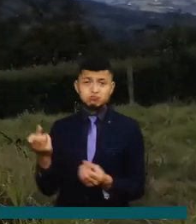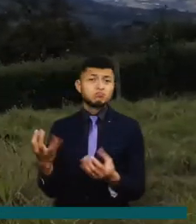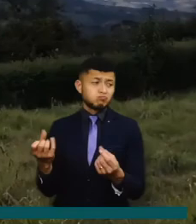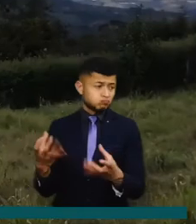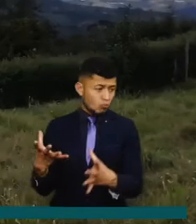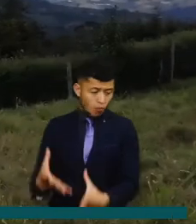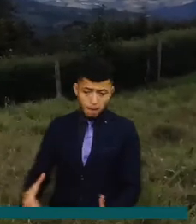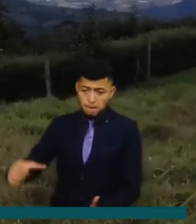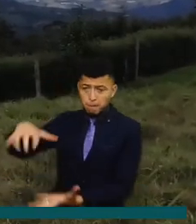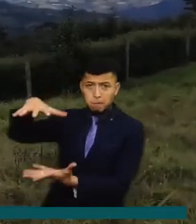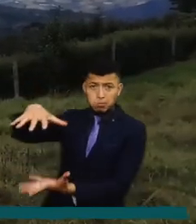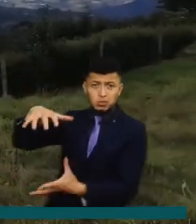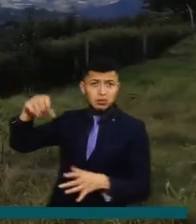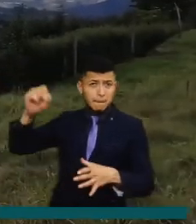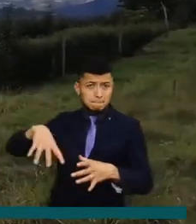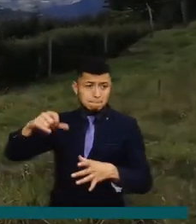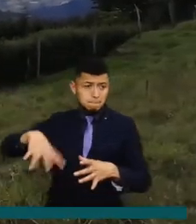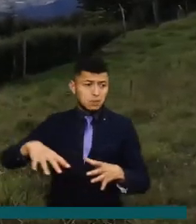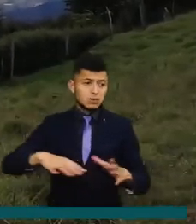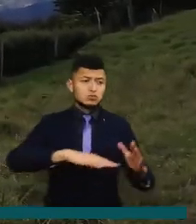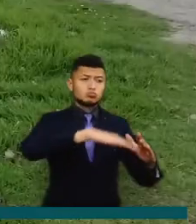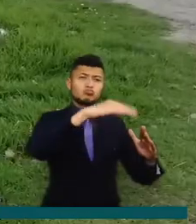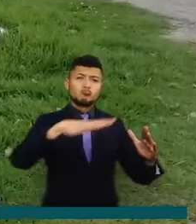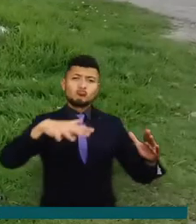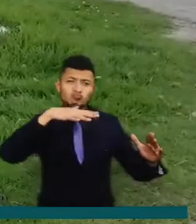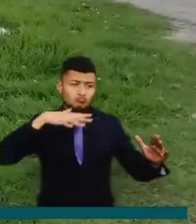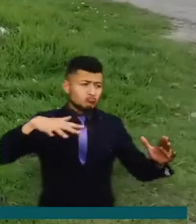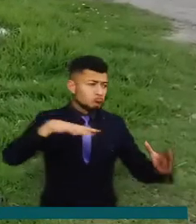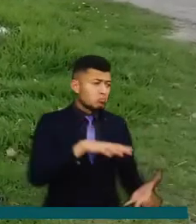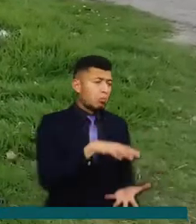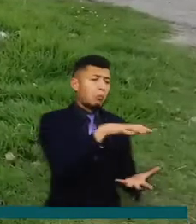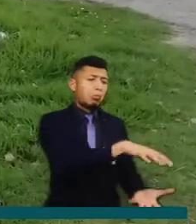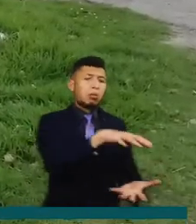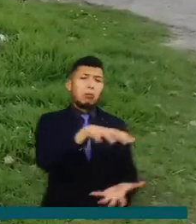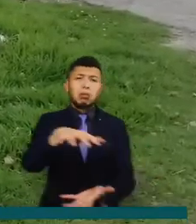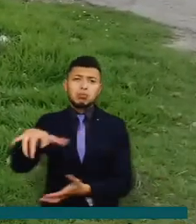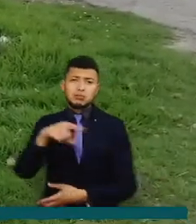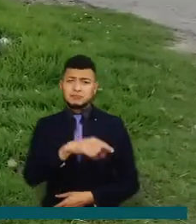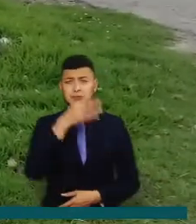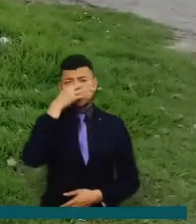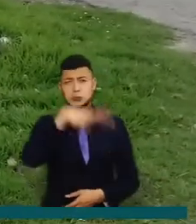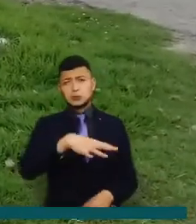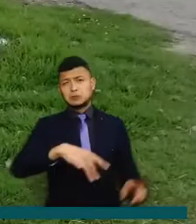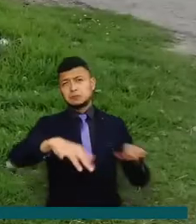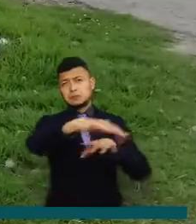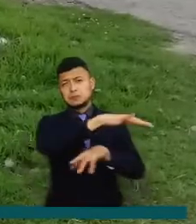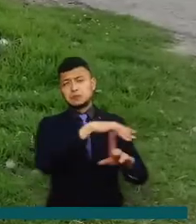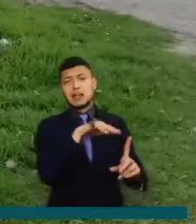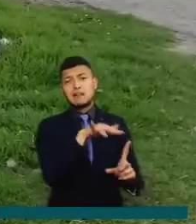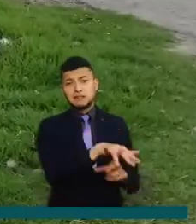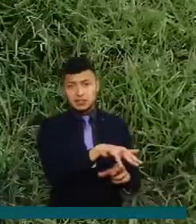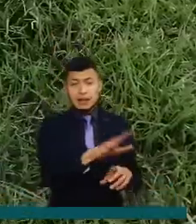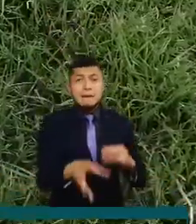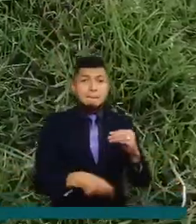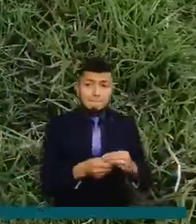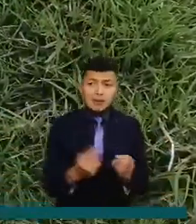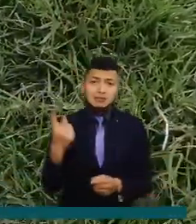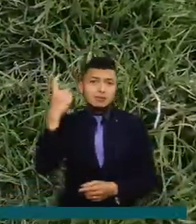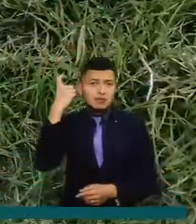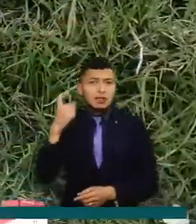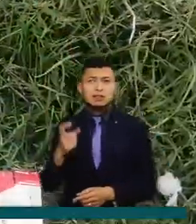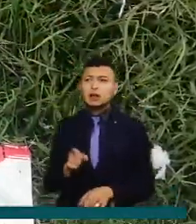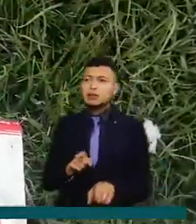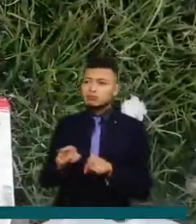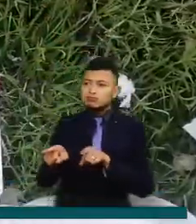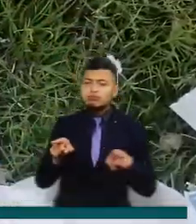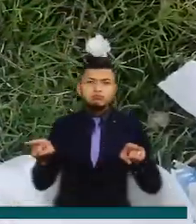bolsas llenas de basura arrojadas en los prados de las zonas rurales, lo que ocasiona contaminación. A esta situación se suma la falta de cultura